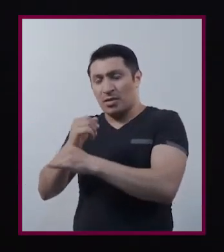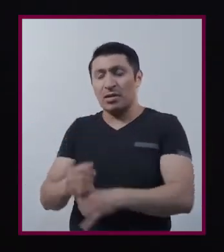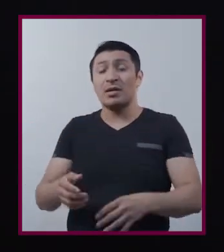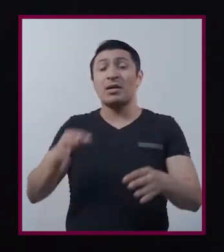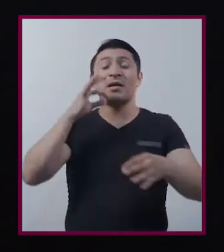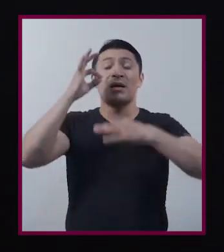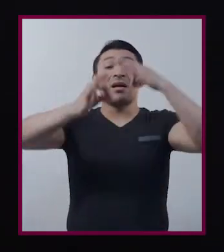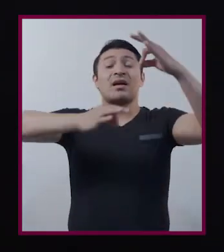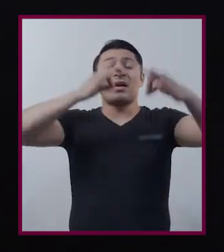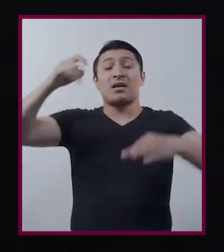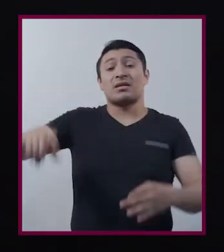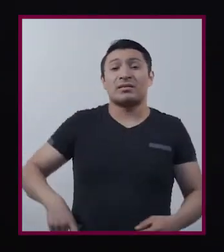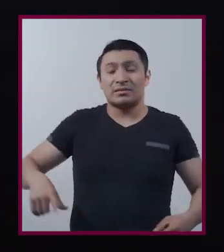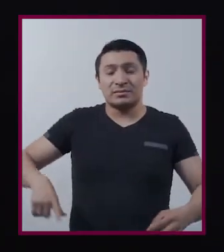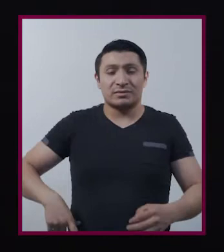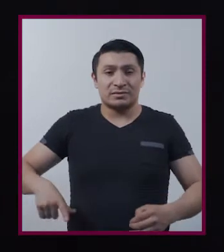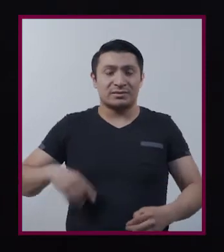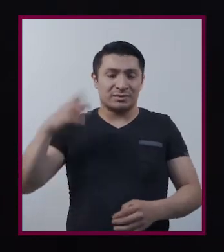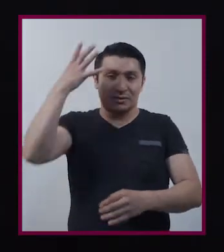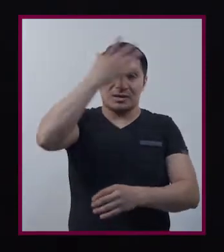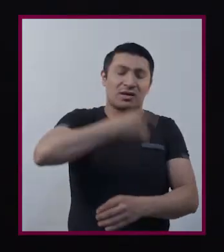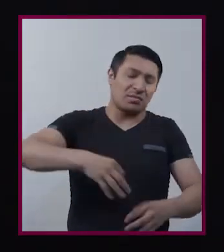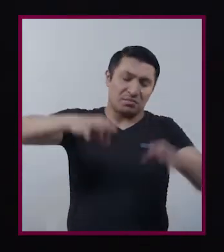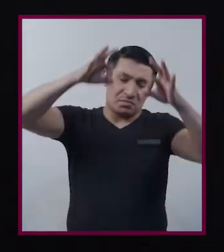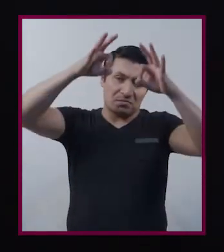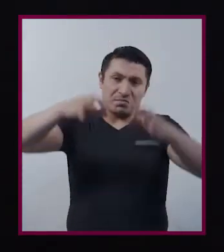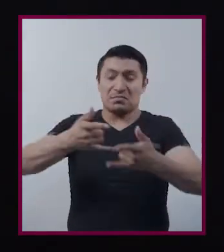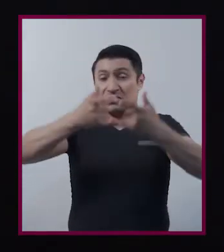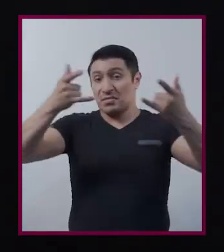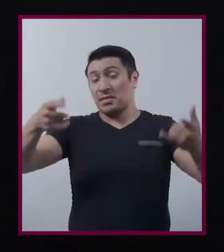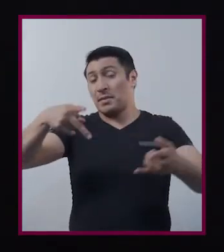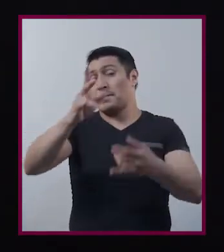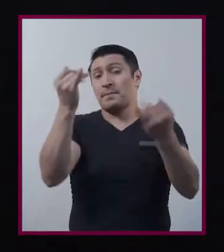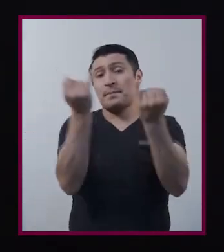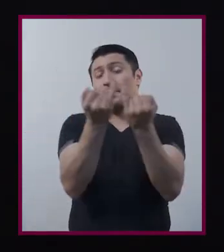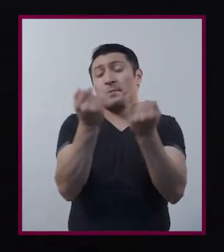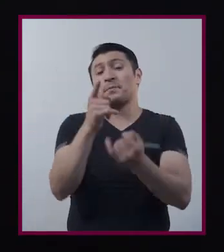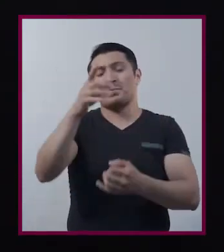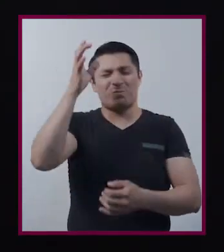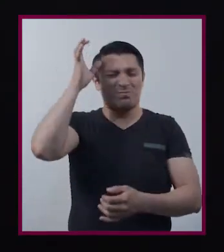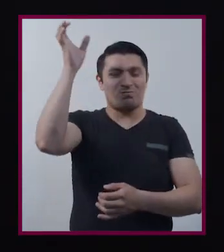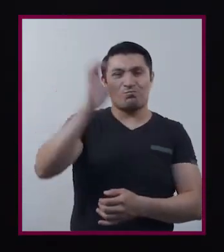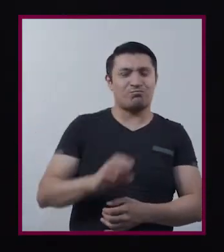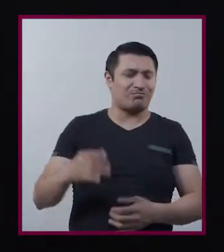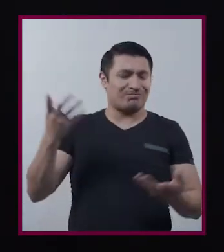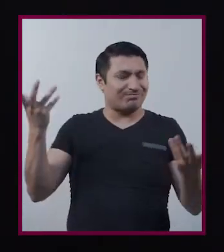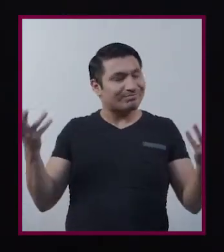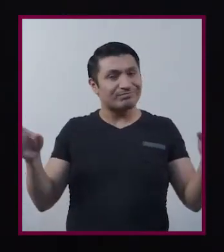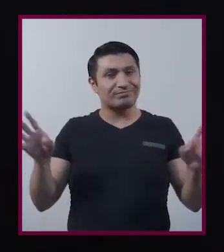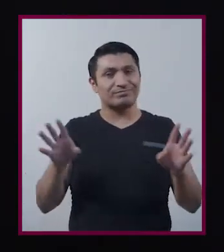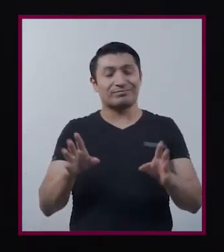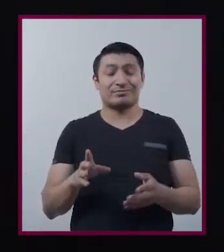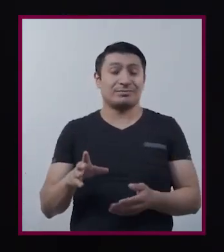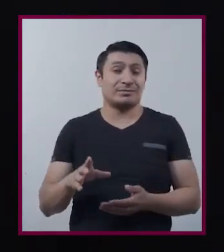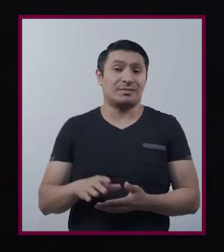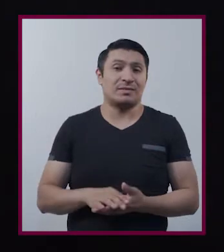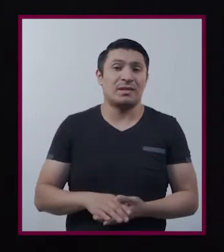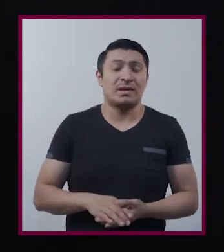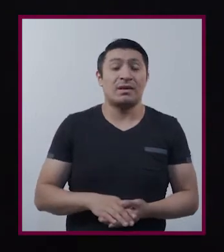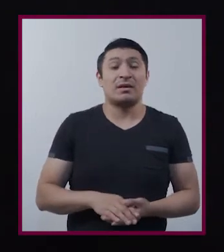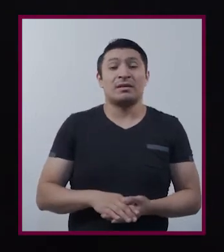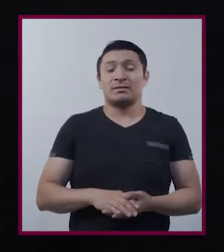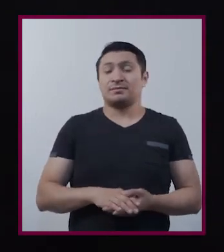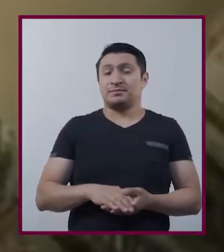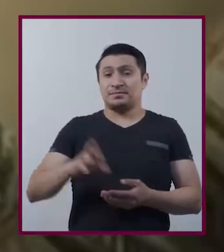conocer a través de las páginas de las Noticias del Imperio la belleza de los hechos históricos, pero también la crueldad e ironía que